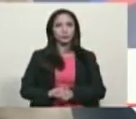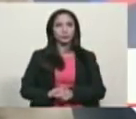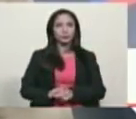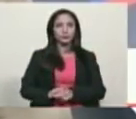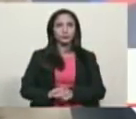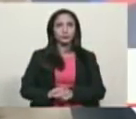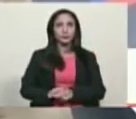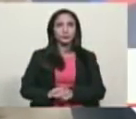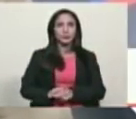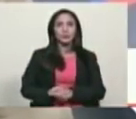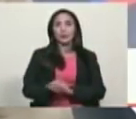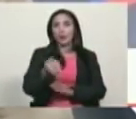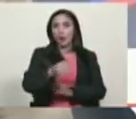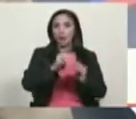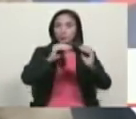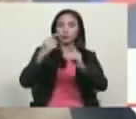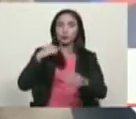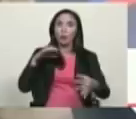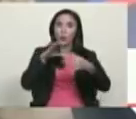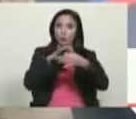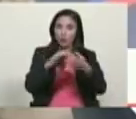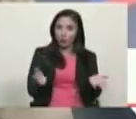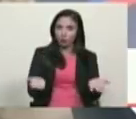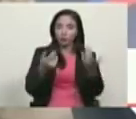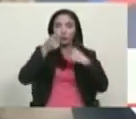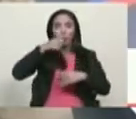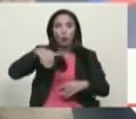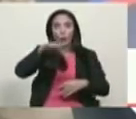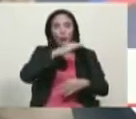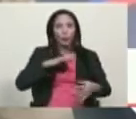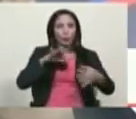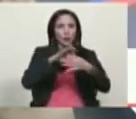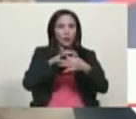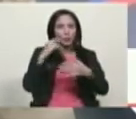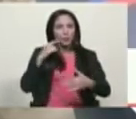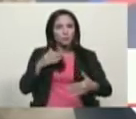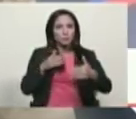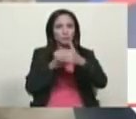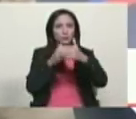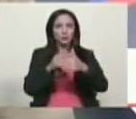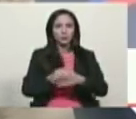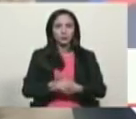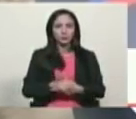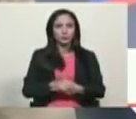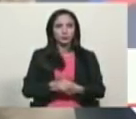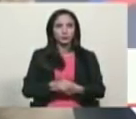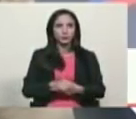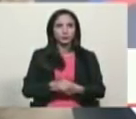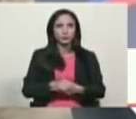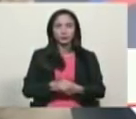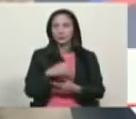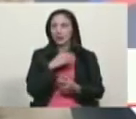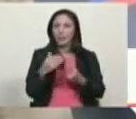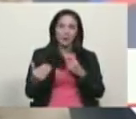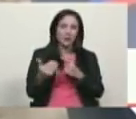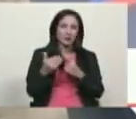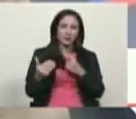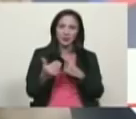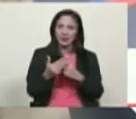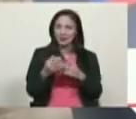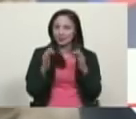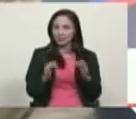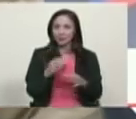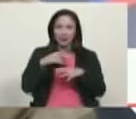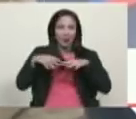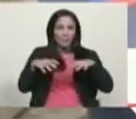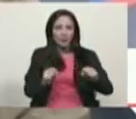llamando a la unión del pueblo venezolano para enfrentar lo que era una amenaza cierta de